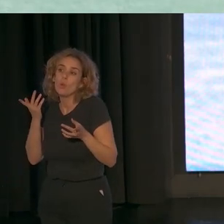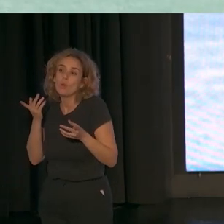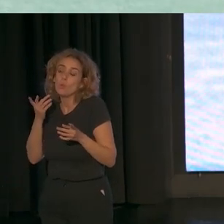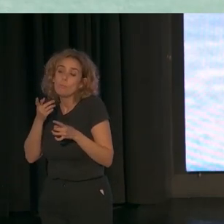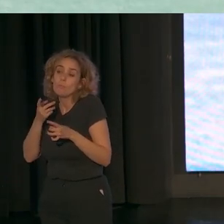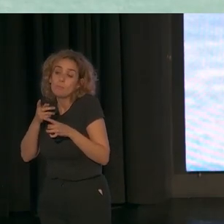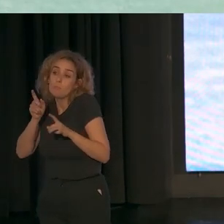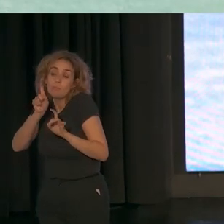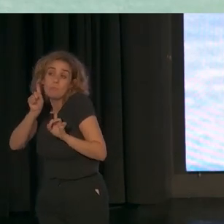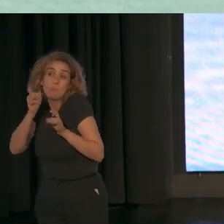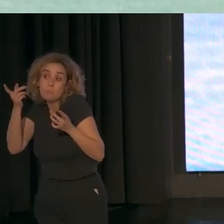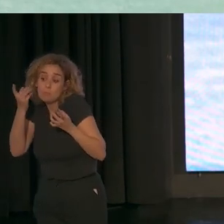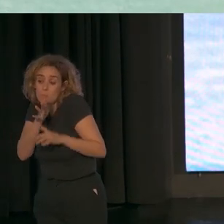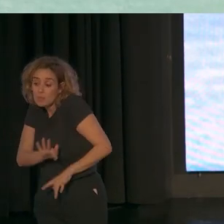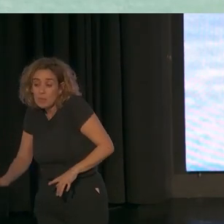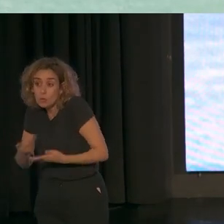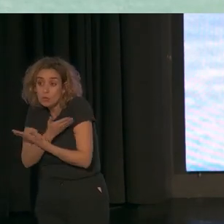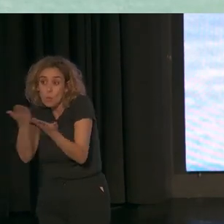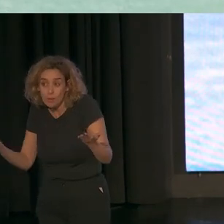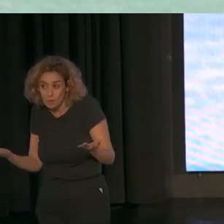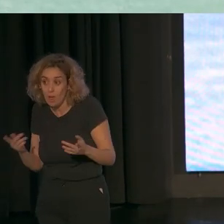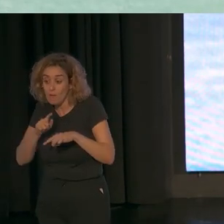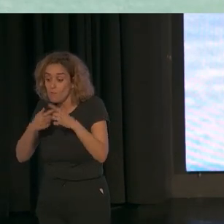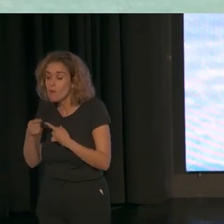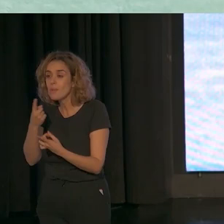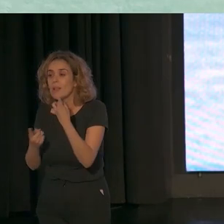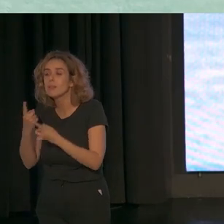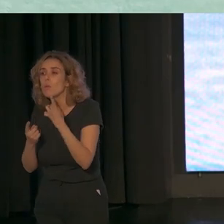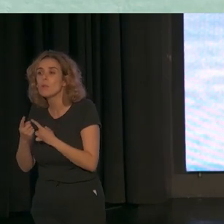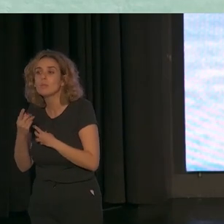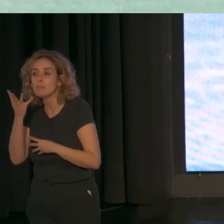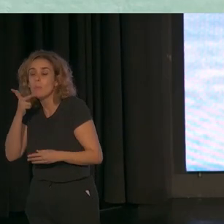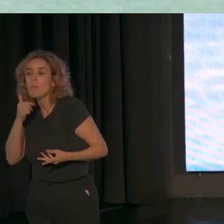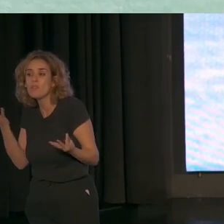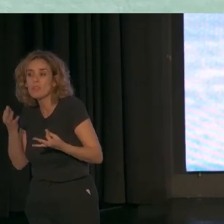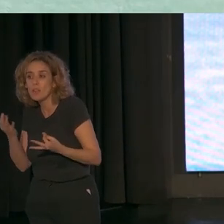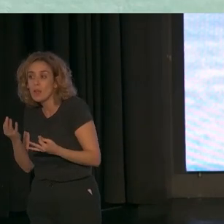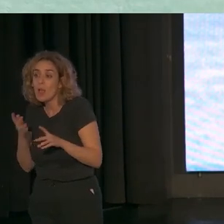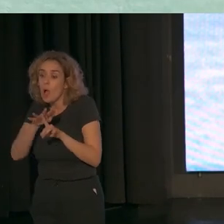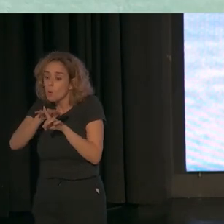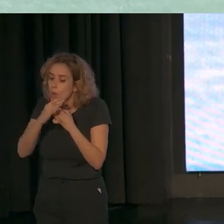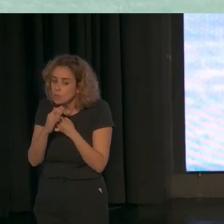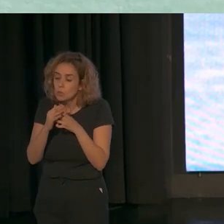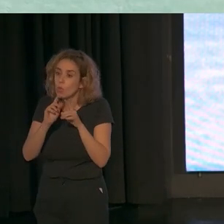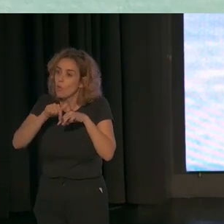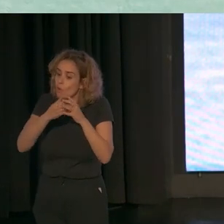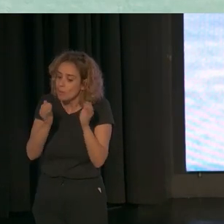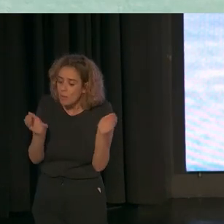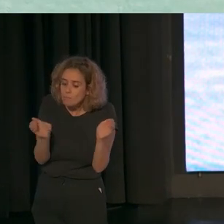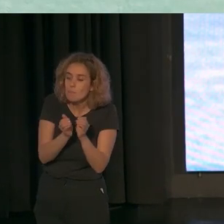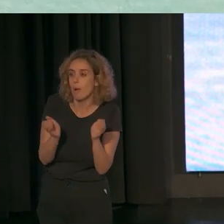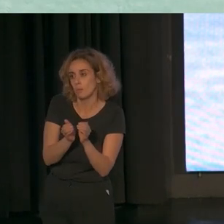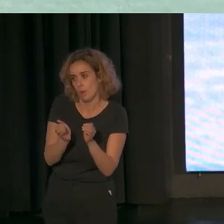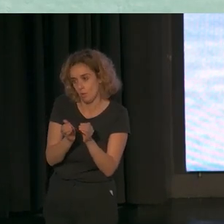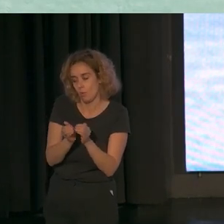cualquier tipo de niño la opción de algunas familias que prefieren que vaya a a un contexto Digamos como más familiar Y